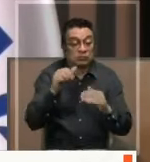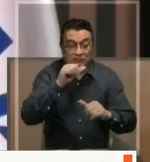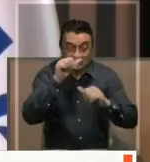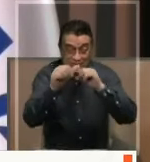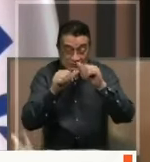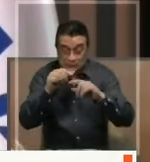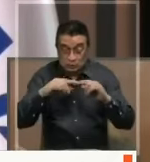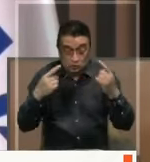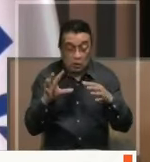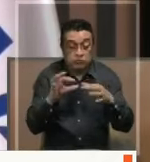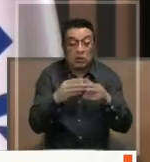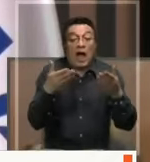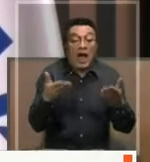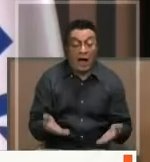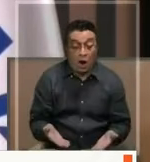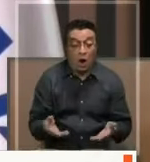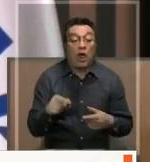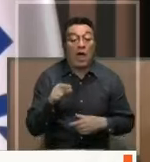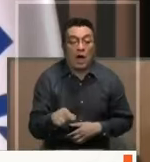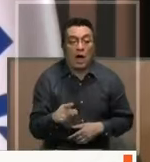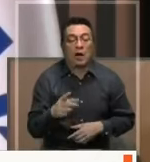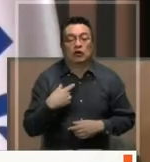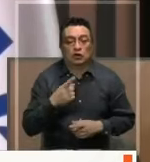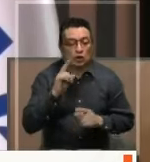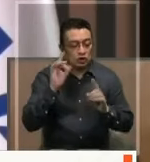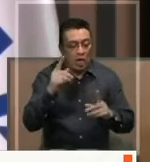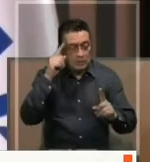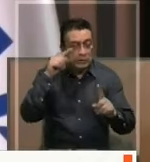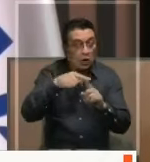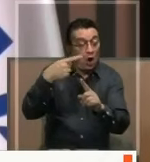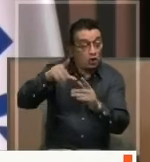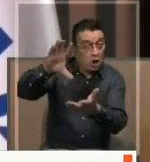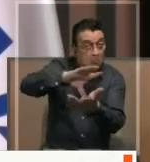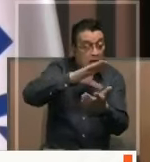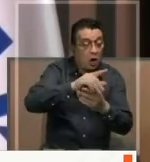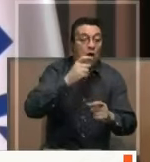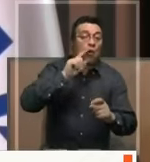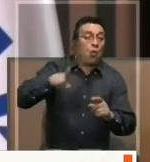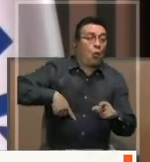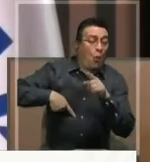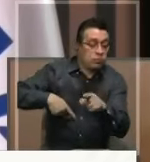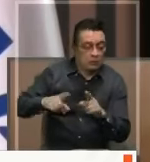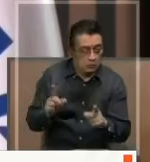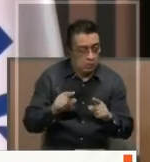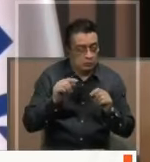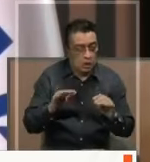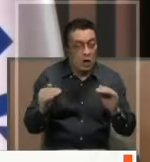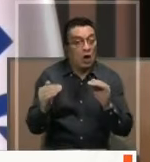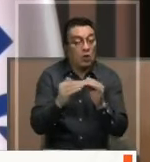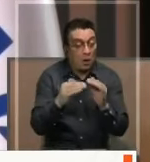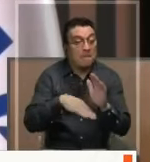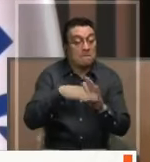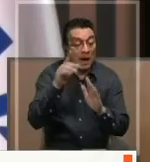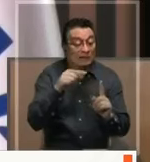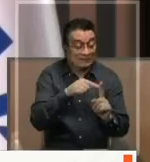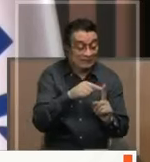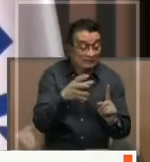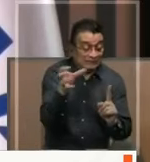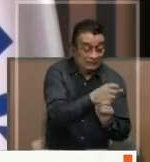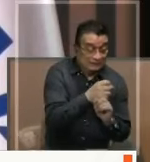narcotráfico actualmente sin ánimo de criminalizar la inmigración obviamente un factor común Lo constituye que tanto víctimas como